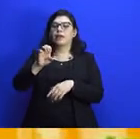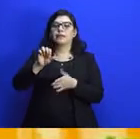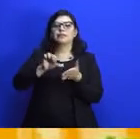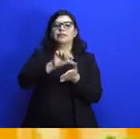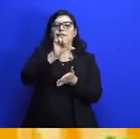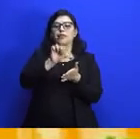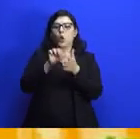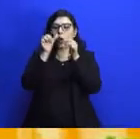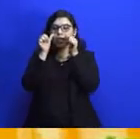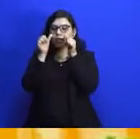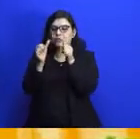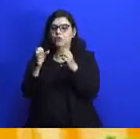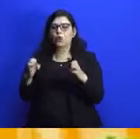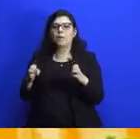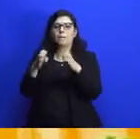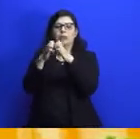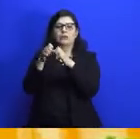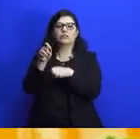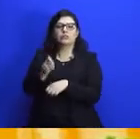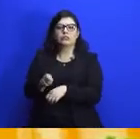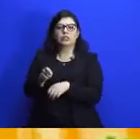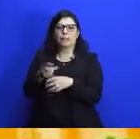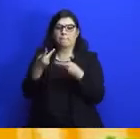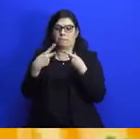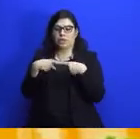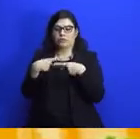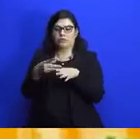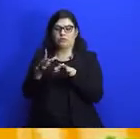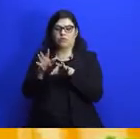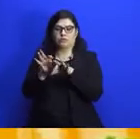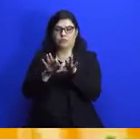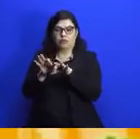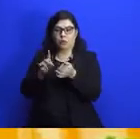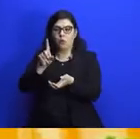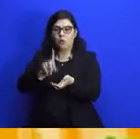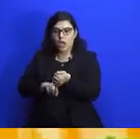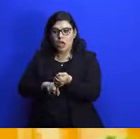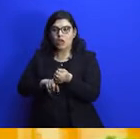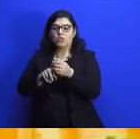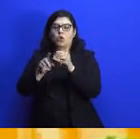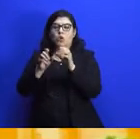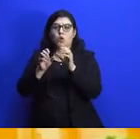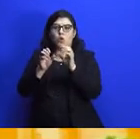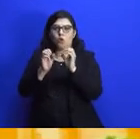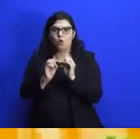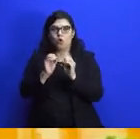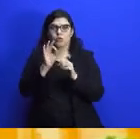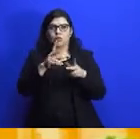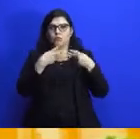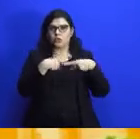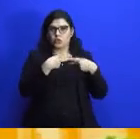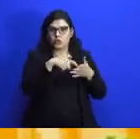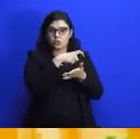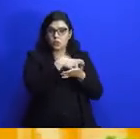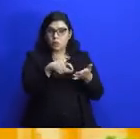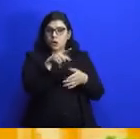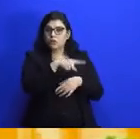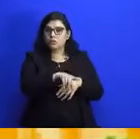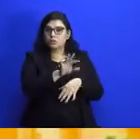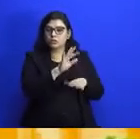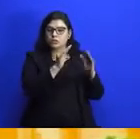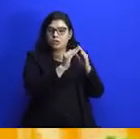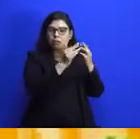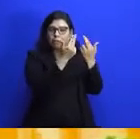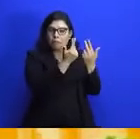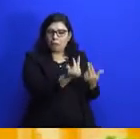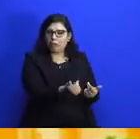de emergencias, el cual atiende y brinda apoyo a asociados y asociadas que sufrieron algún daño en sus hogares. Y gracias a nuestro